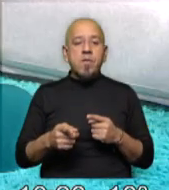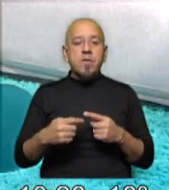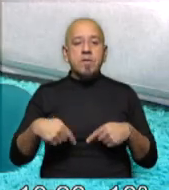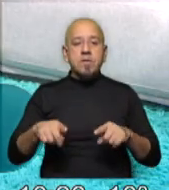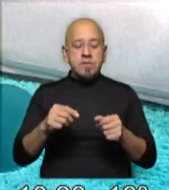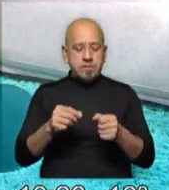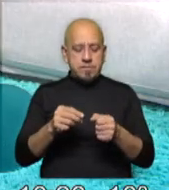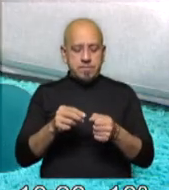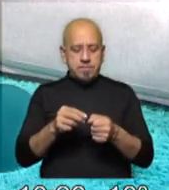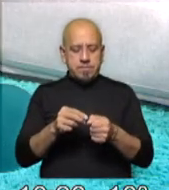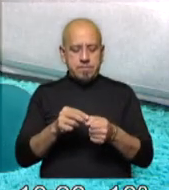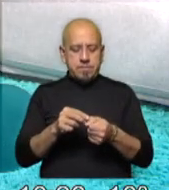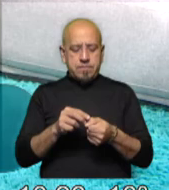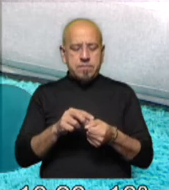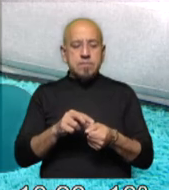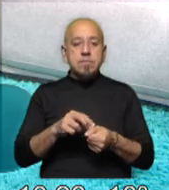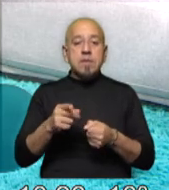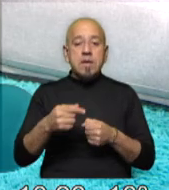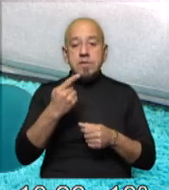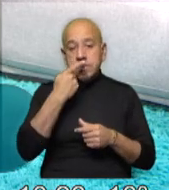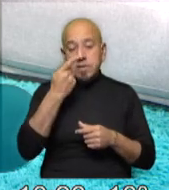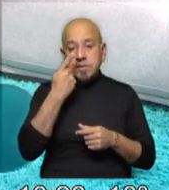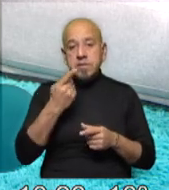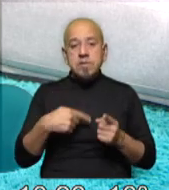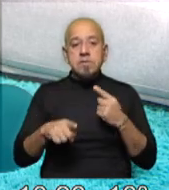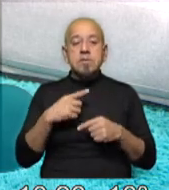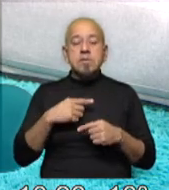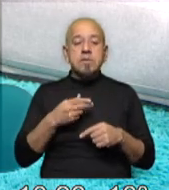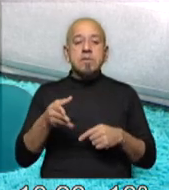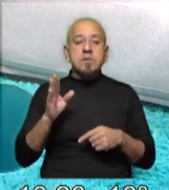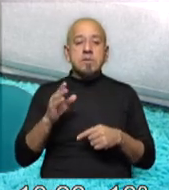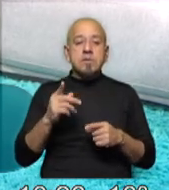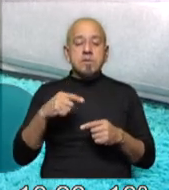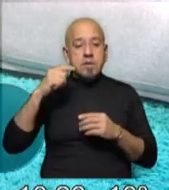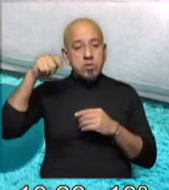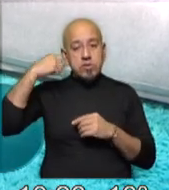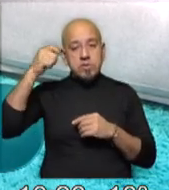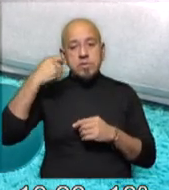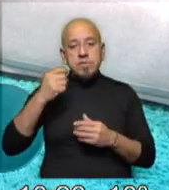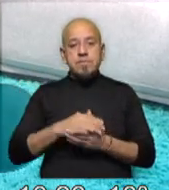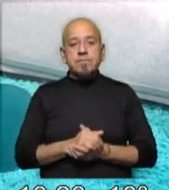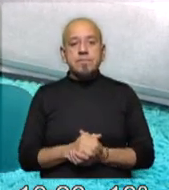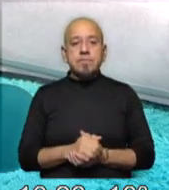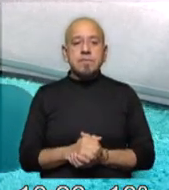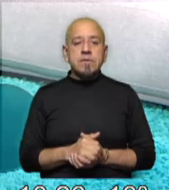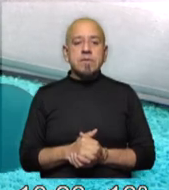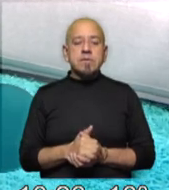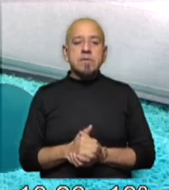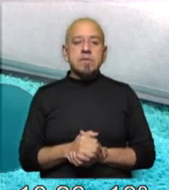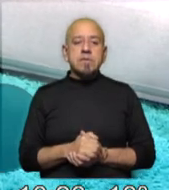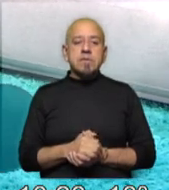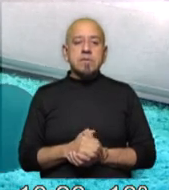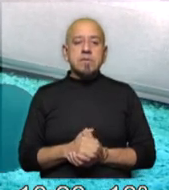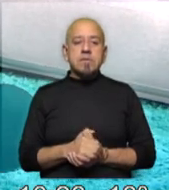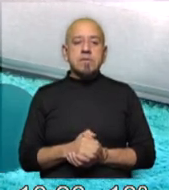en varias capas narrativas. Es interesantísima. Vayan a verla, está en los cines. Muy bien. Lindo, bueno, lo dijo, en